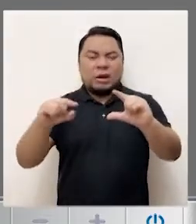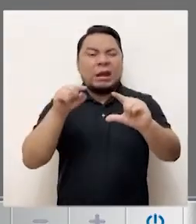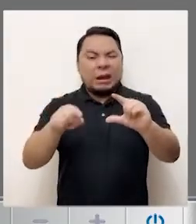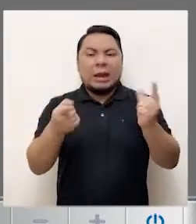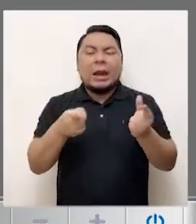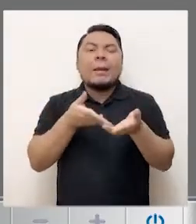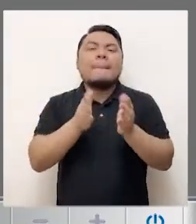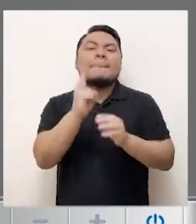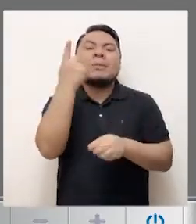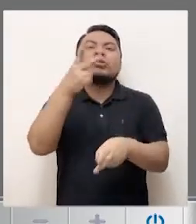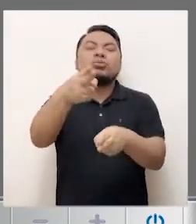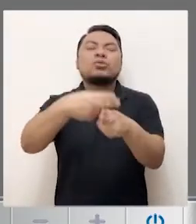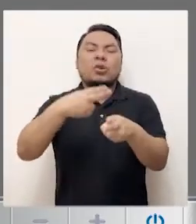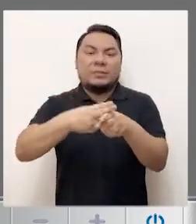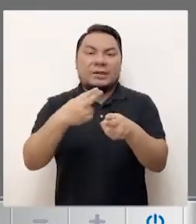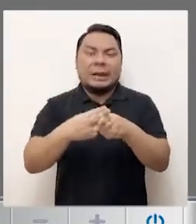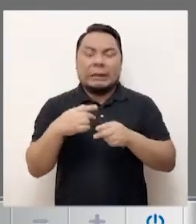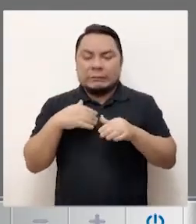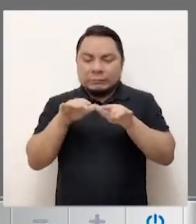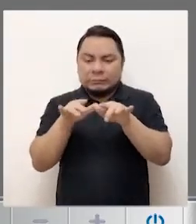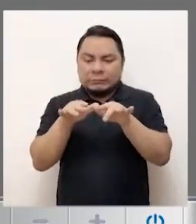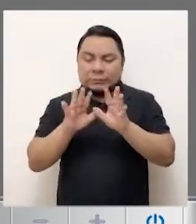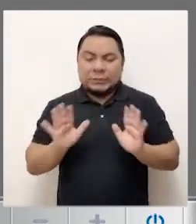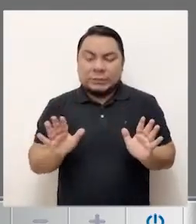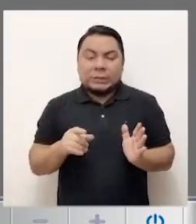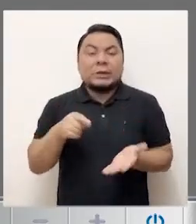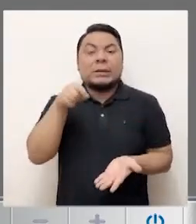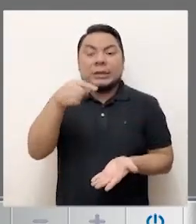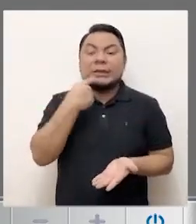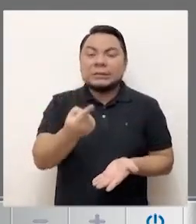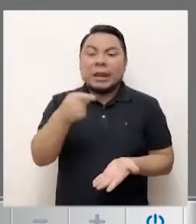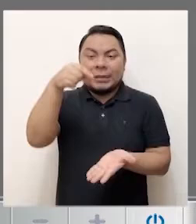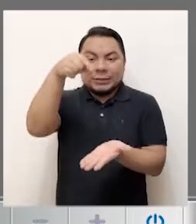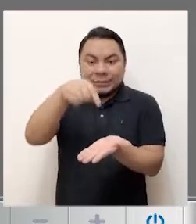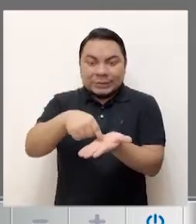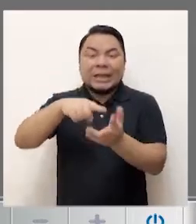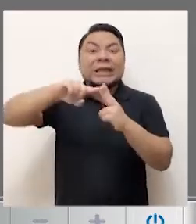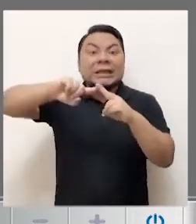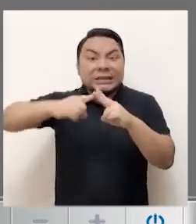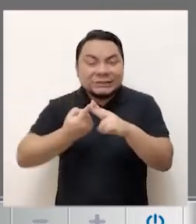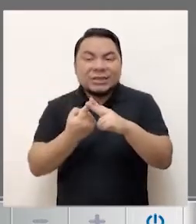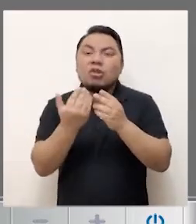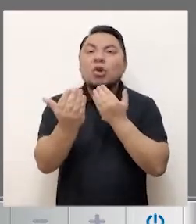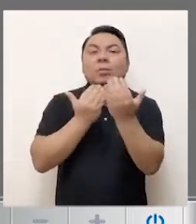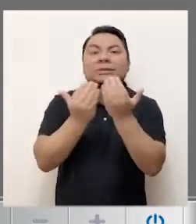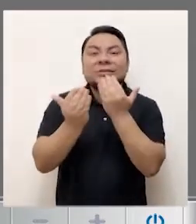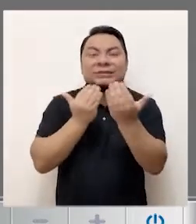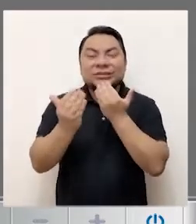escribiendo los datos que le solicitan. Seguidamente, haga clic sobre el botón Iniciar chat.